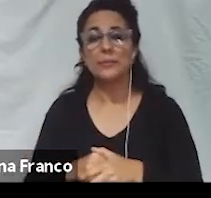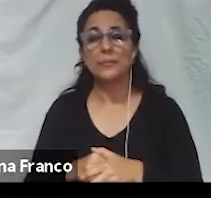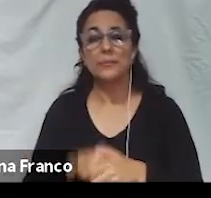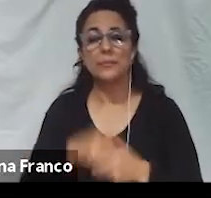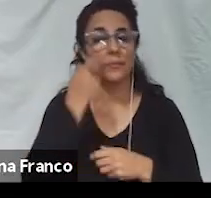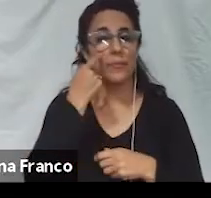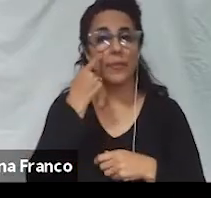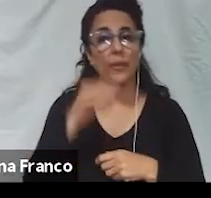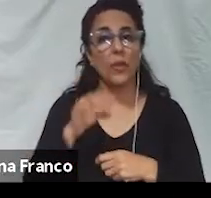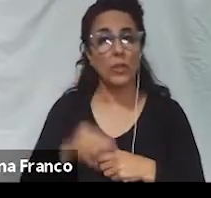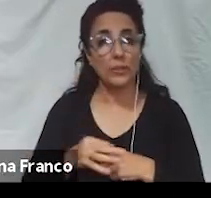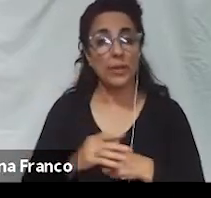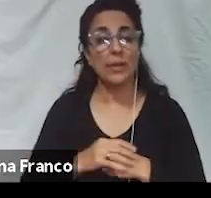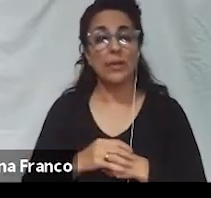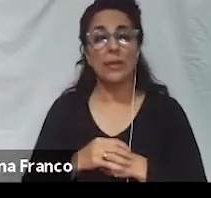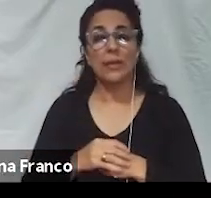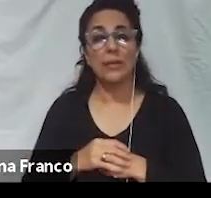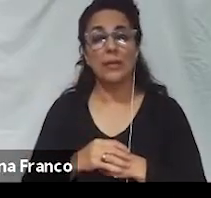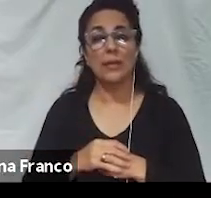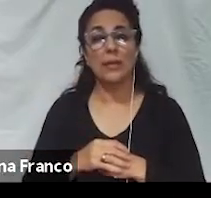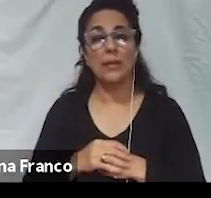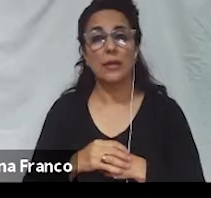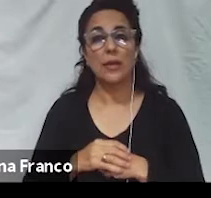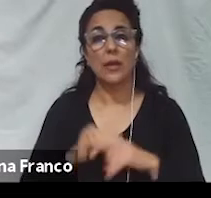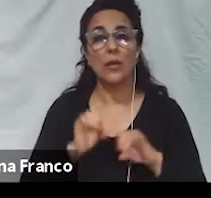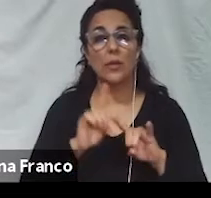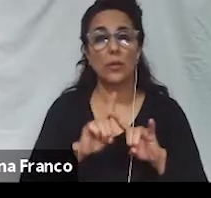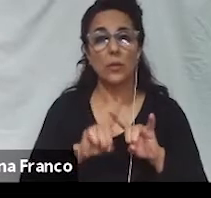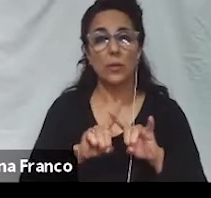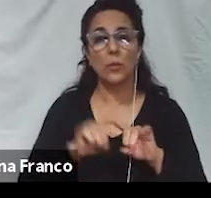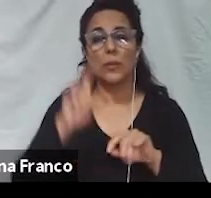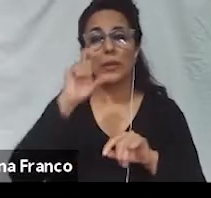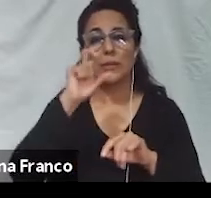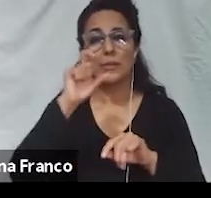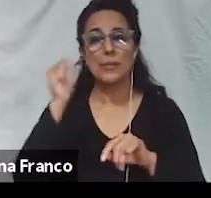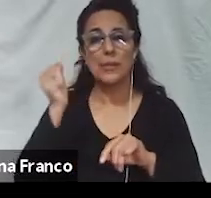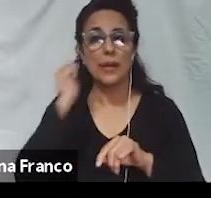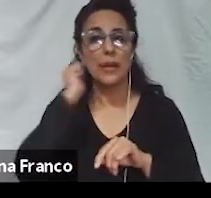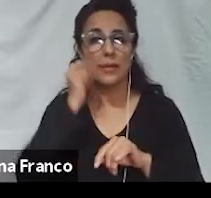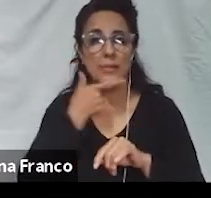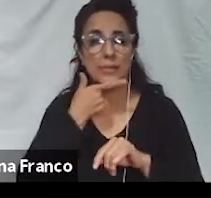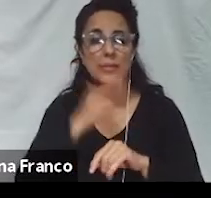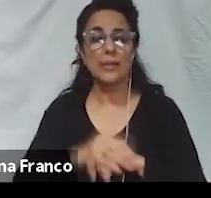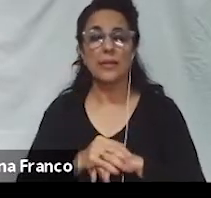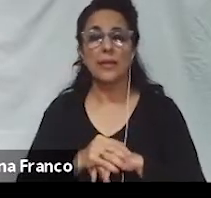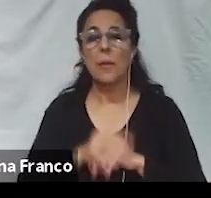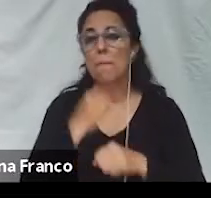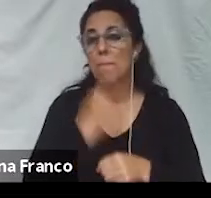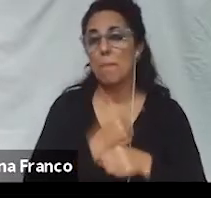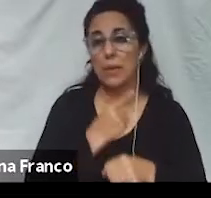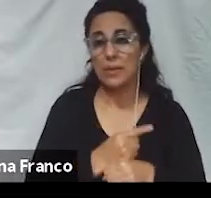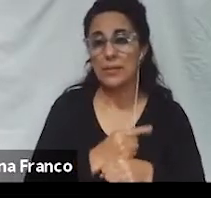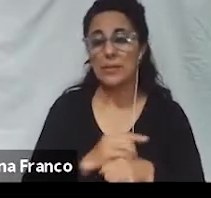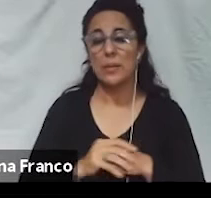a testear contra los estándares de accesibilidad Wicca. Como decía Josías, tenemos los principios que